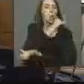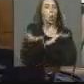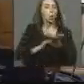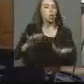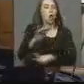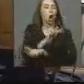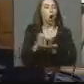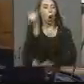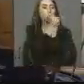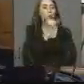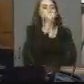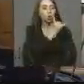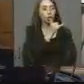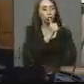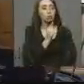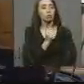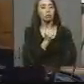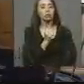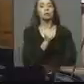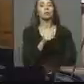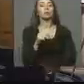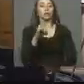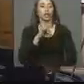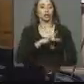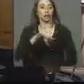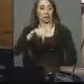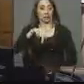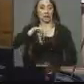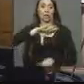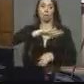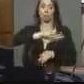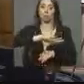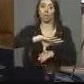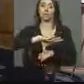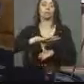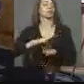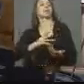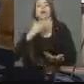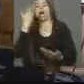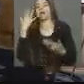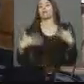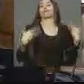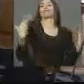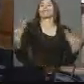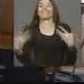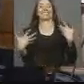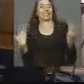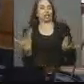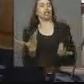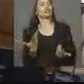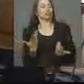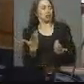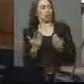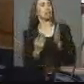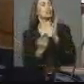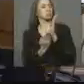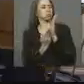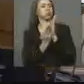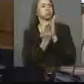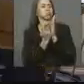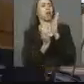verdad. Y que somos un país que nos jactamos de estar avanzando en vía hacia el